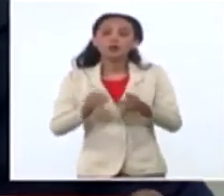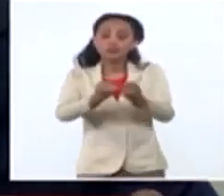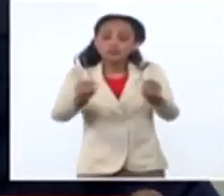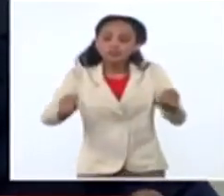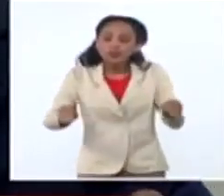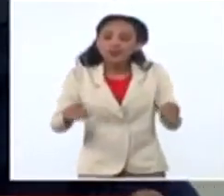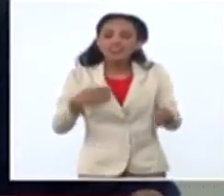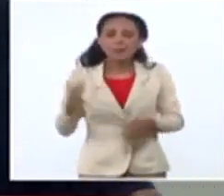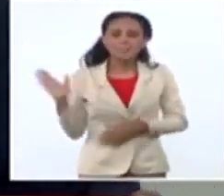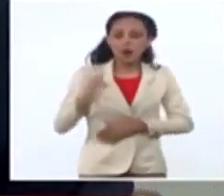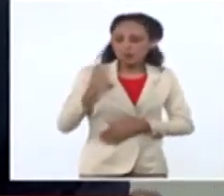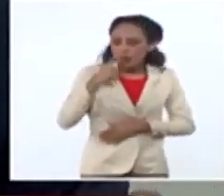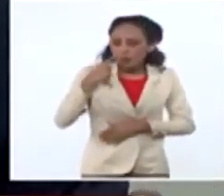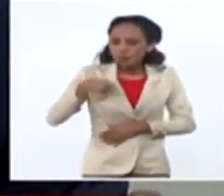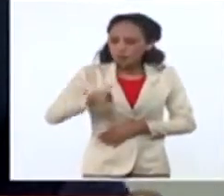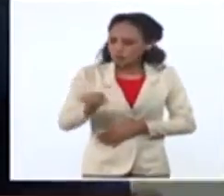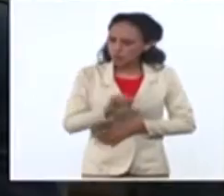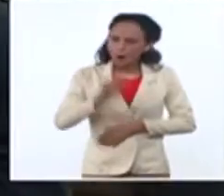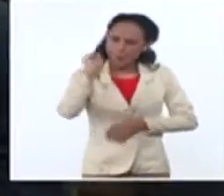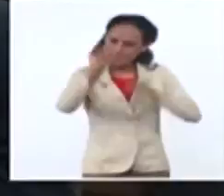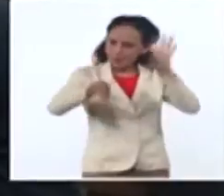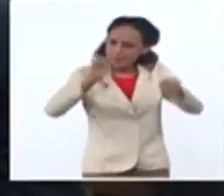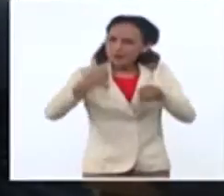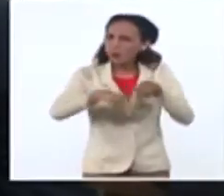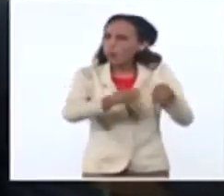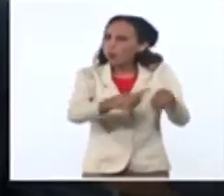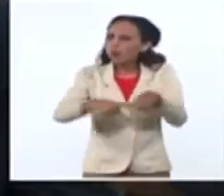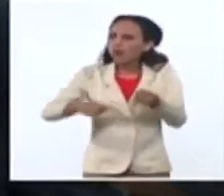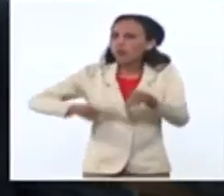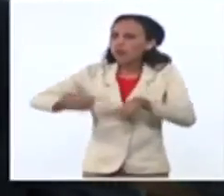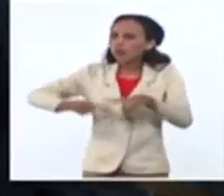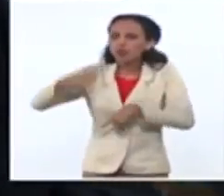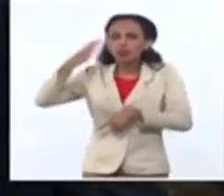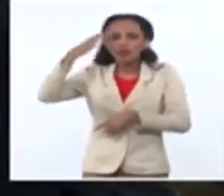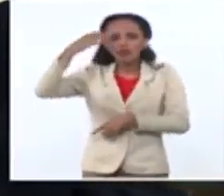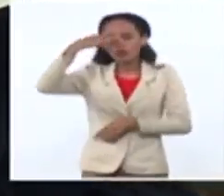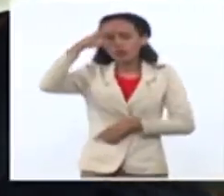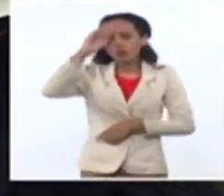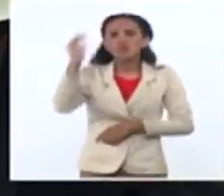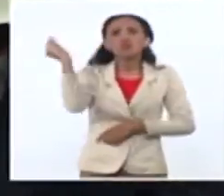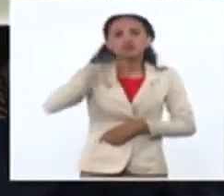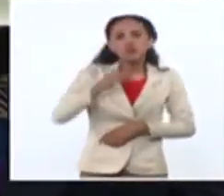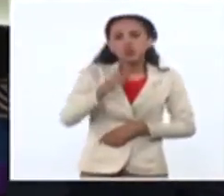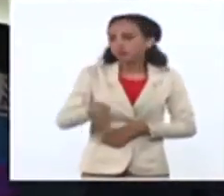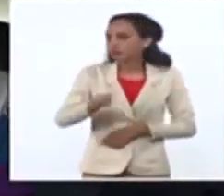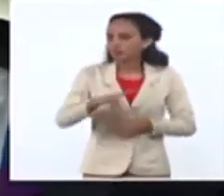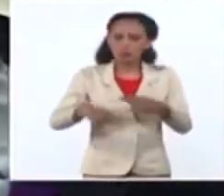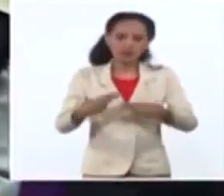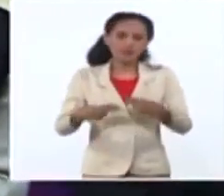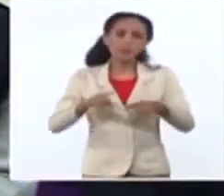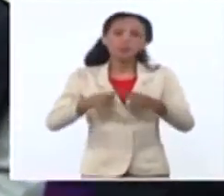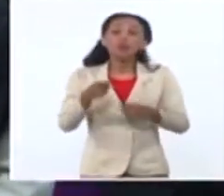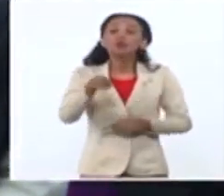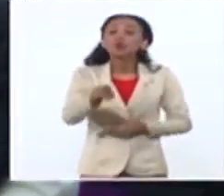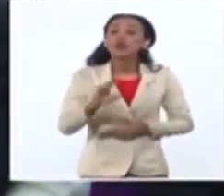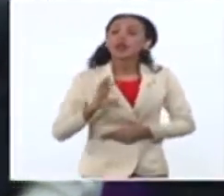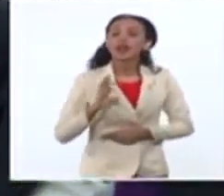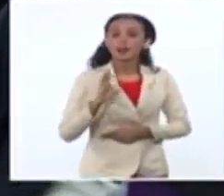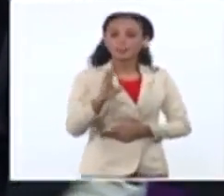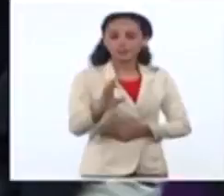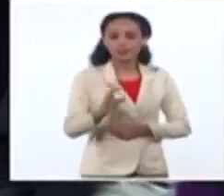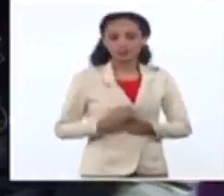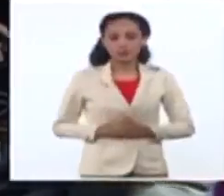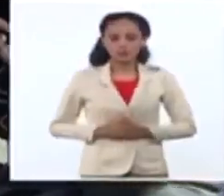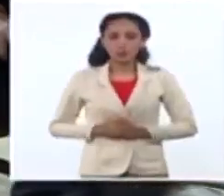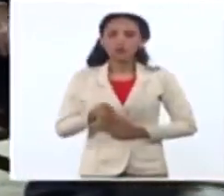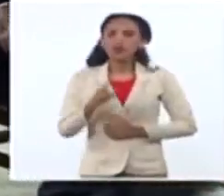de desestabilización. Sé que no lo harán porque son respetuosos de la Convención